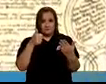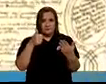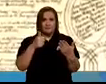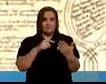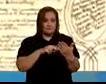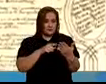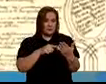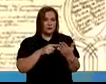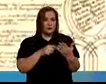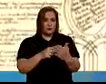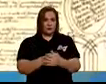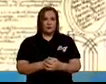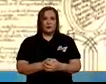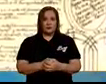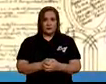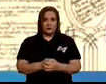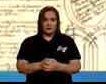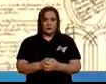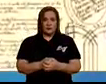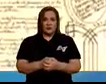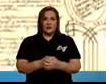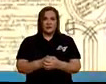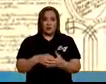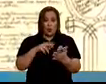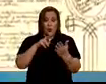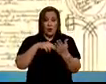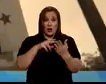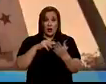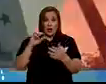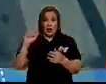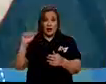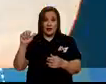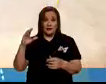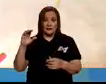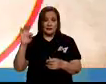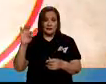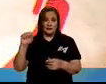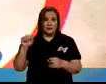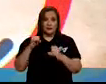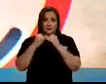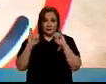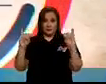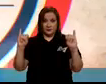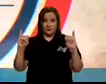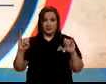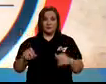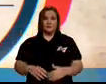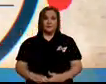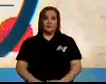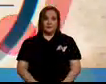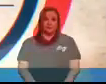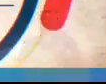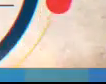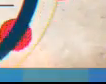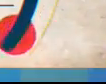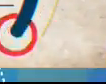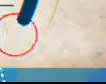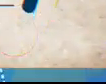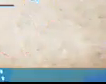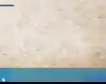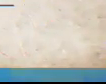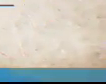que dice que es un acta de independencia que consulta muchos aspectos. Recorriendo el camino de Panamá